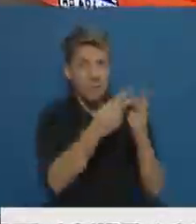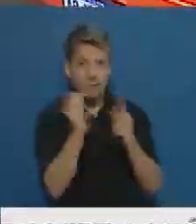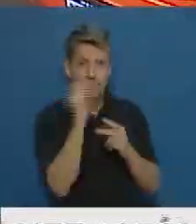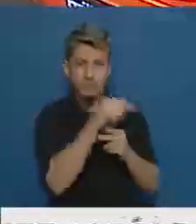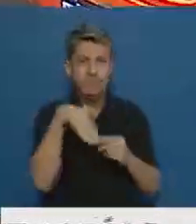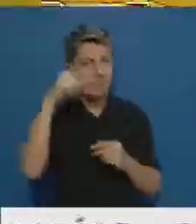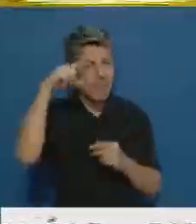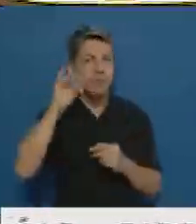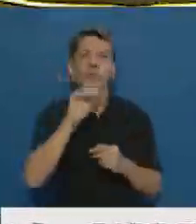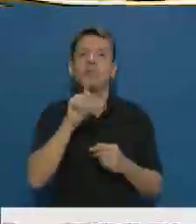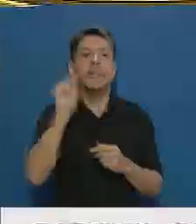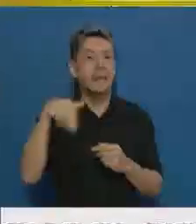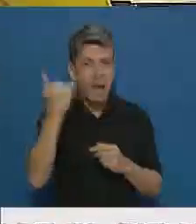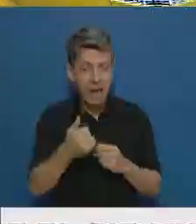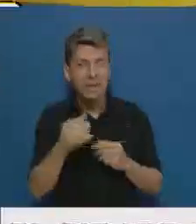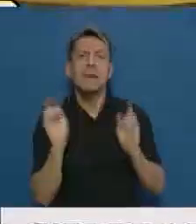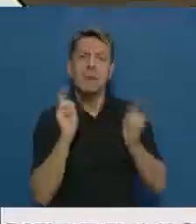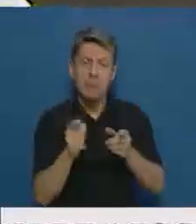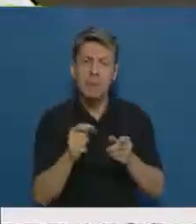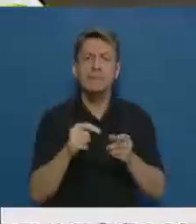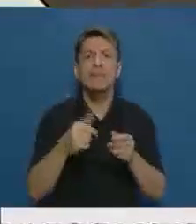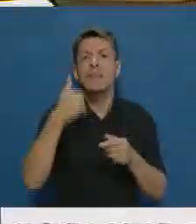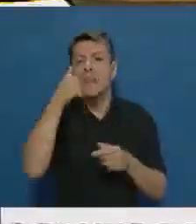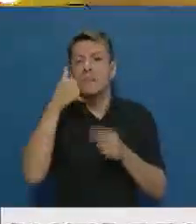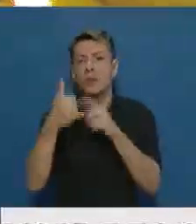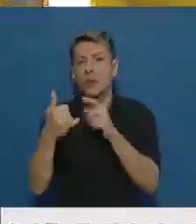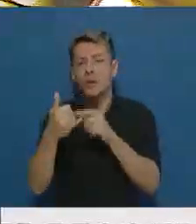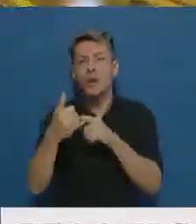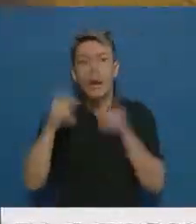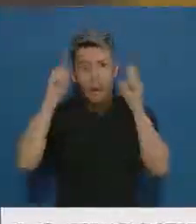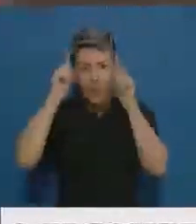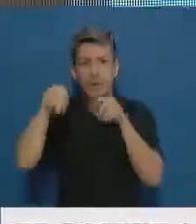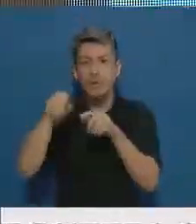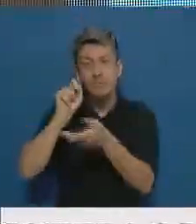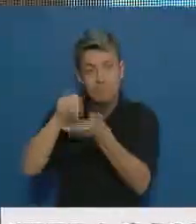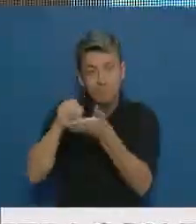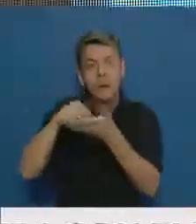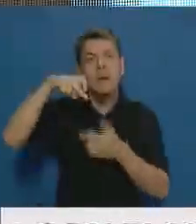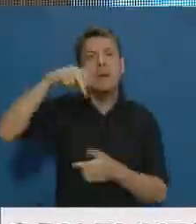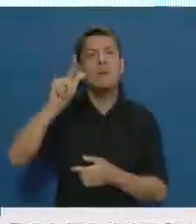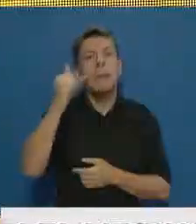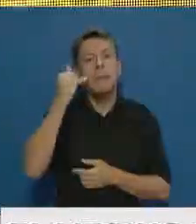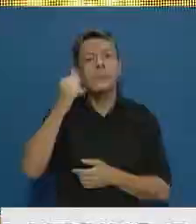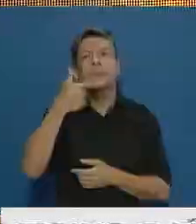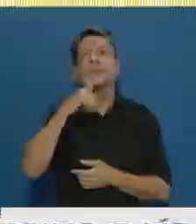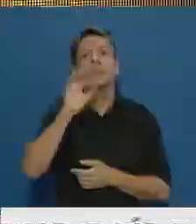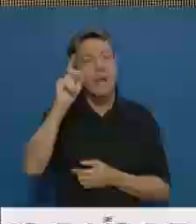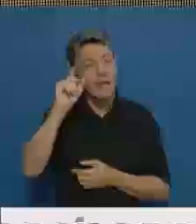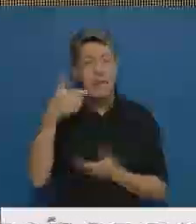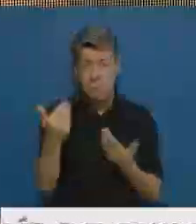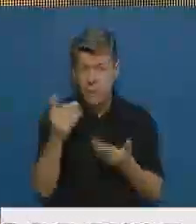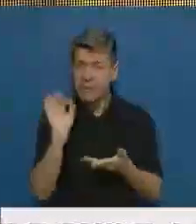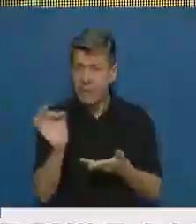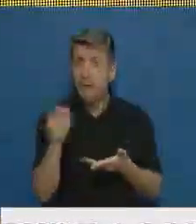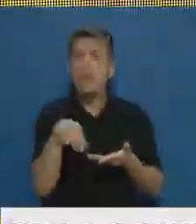teléfonos Android, en el Play Store, en el cual vamos a poder saber en el momento exacto en el que llega cada colectivo, claro, para poder proyectar y programar mucho mejor